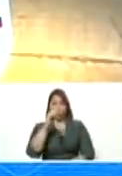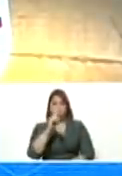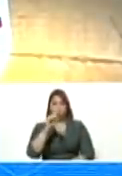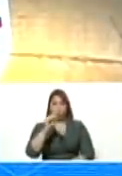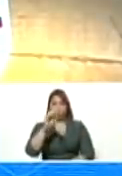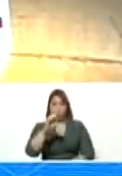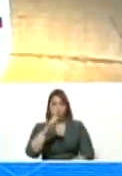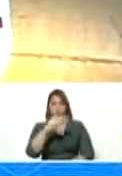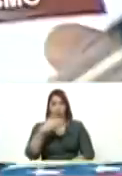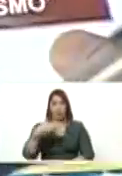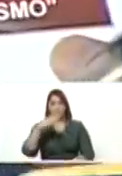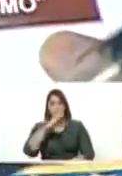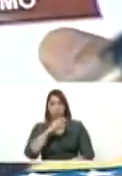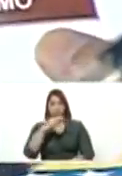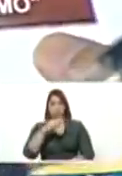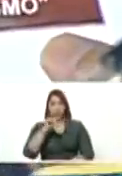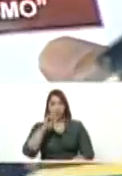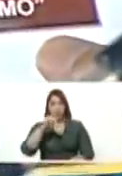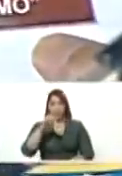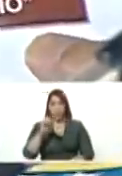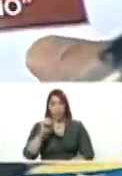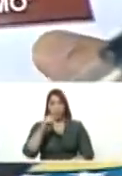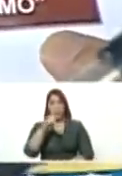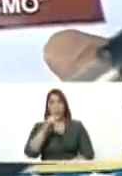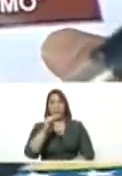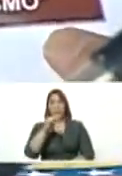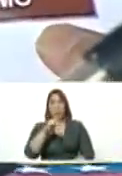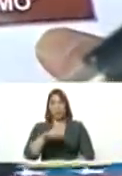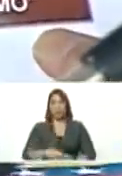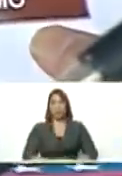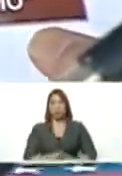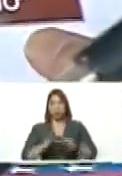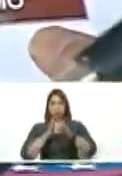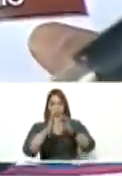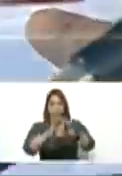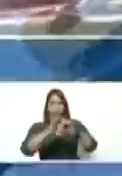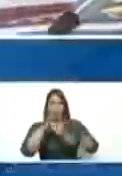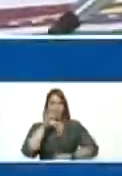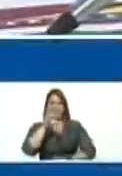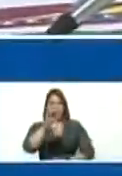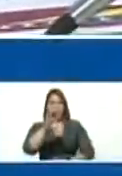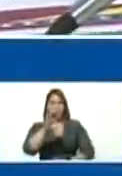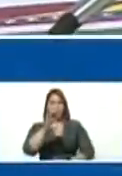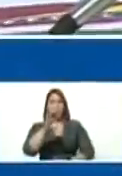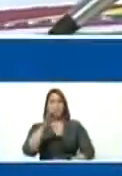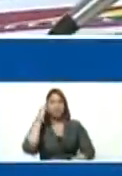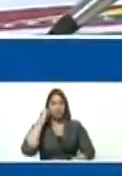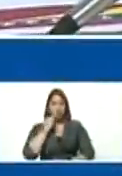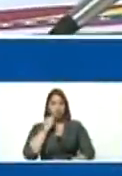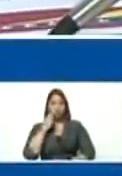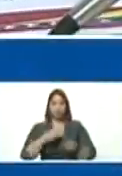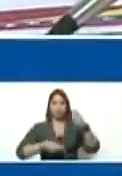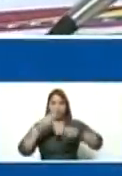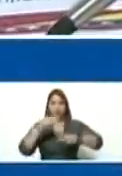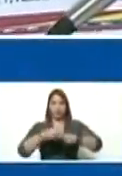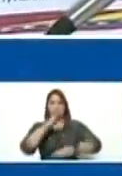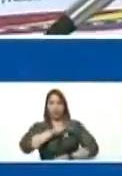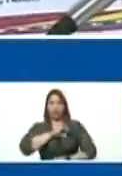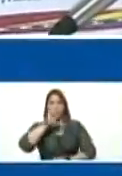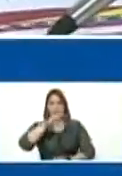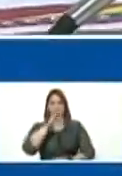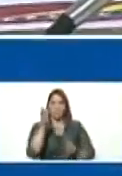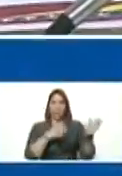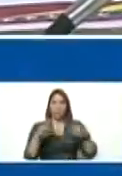Camp, consolidar la patria bolivariana para construir el socialismo, de marzo a noviembre del